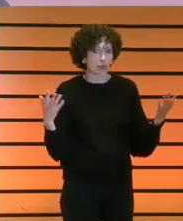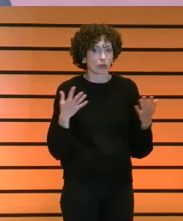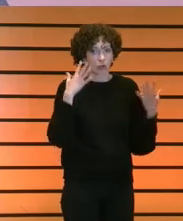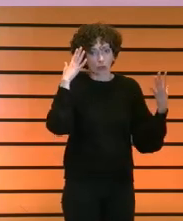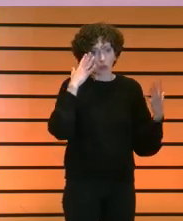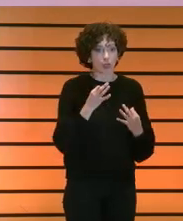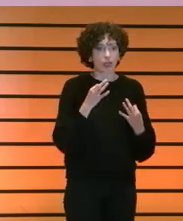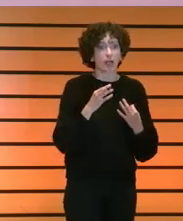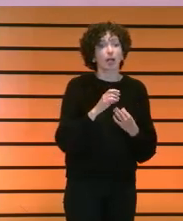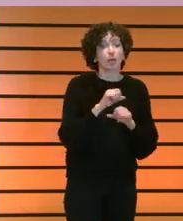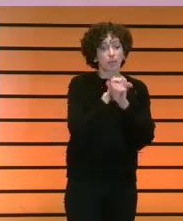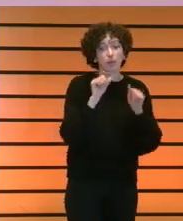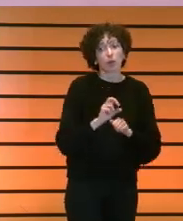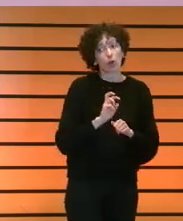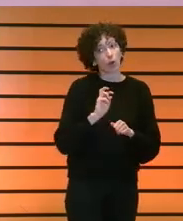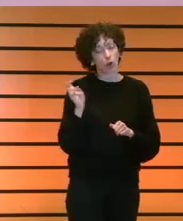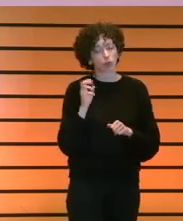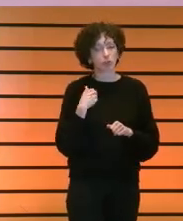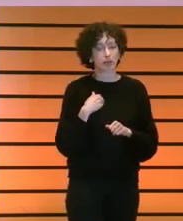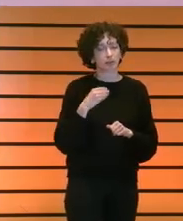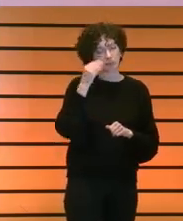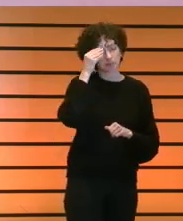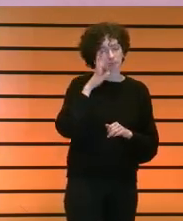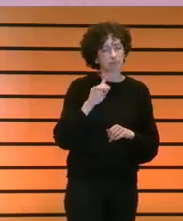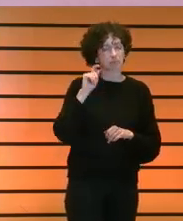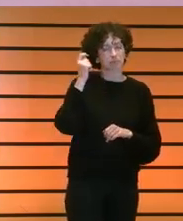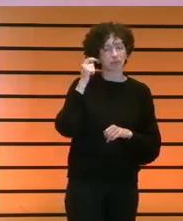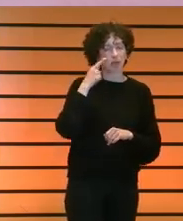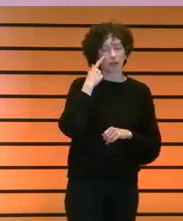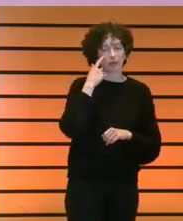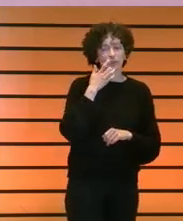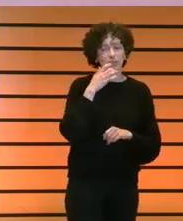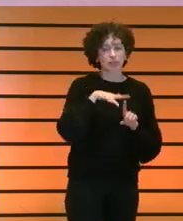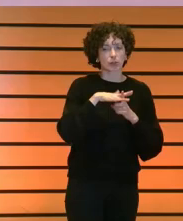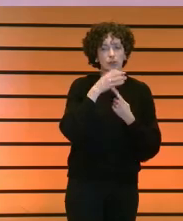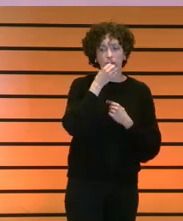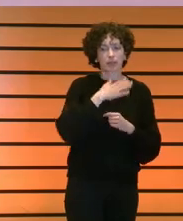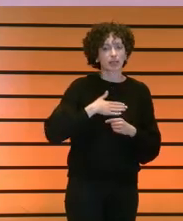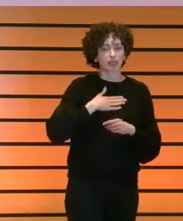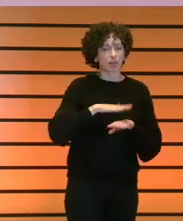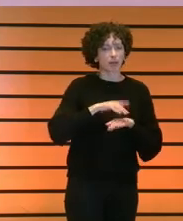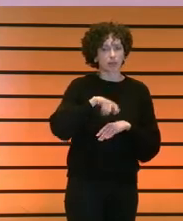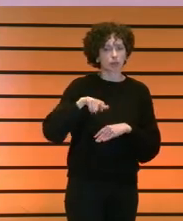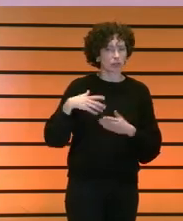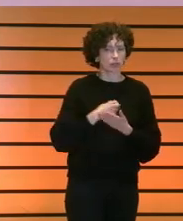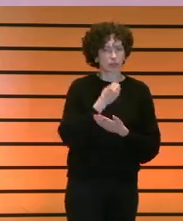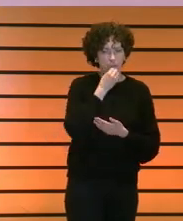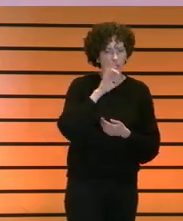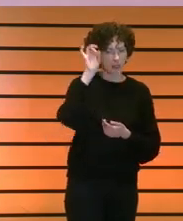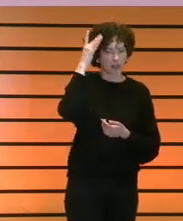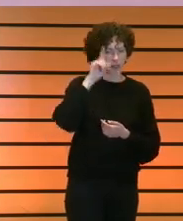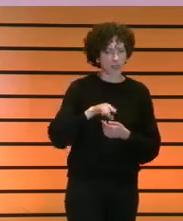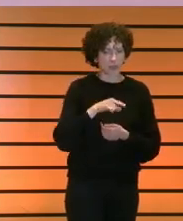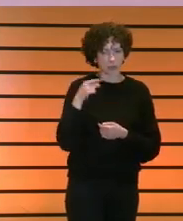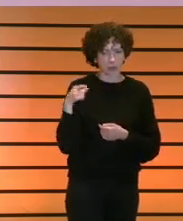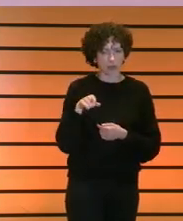modelo ya se siente un poco más triunfante y se empieza a plantear si esto del estado de bienestar para todo el mundo es realmente una buena idea, y ahí están